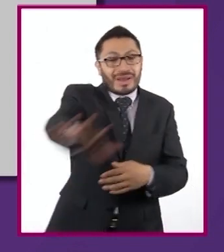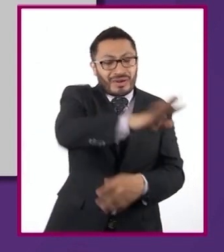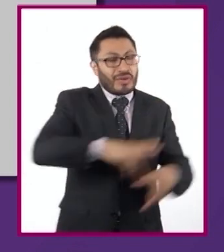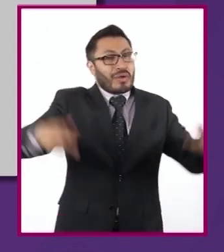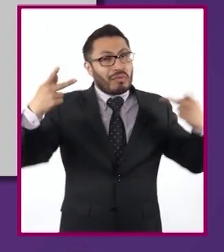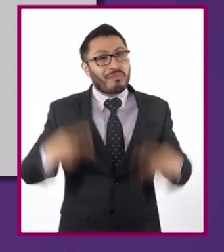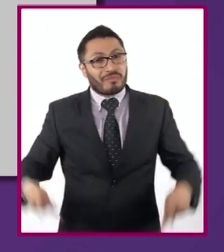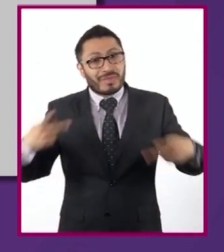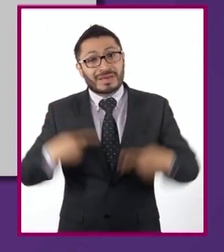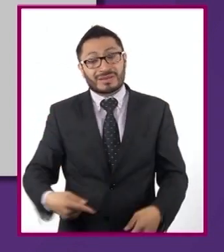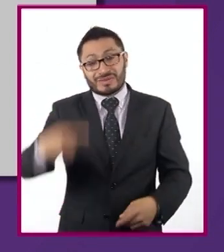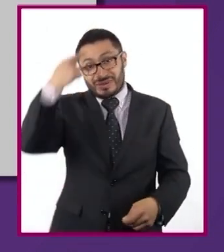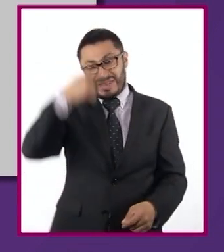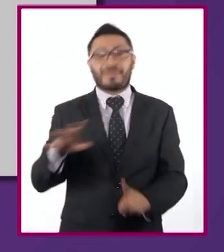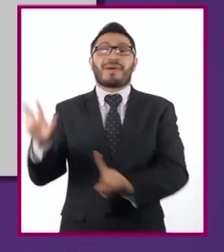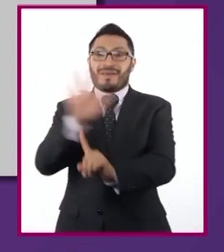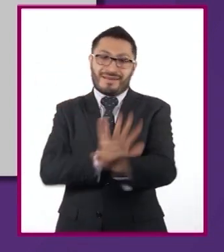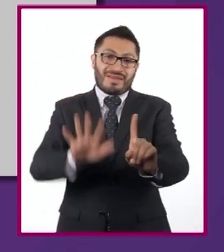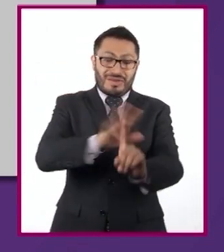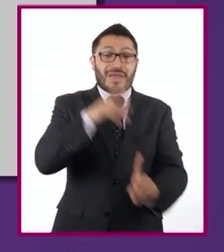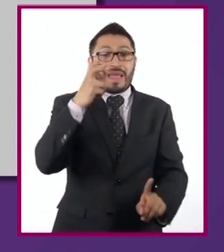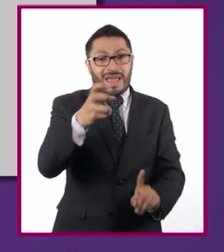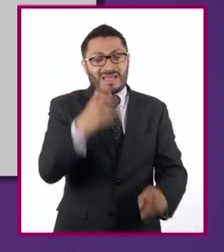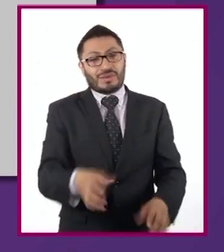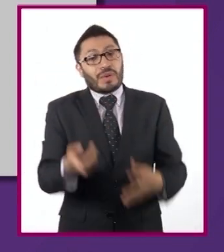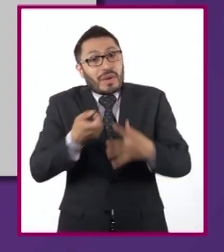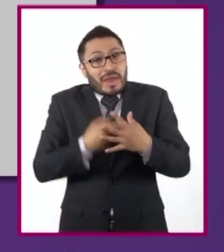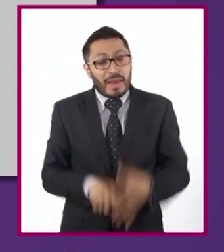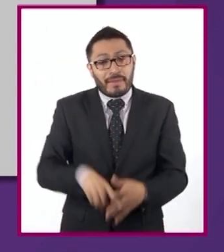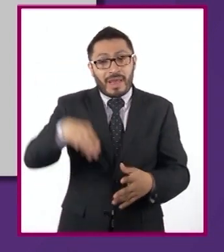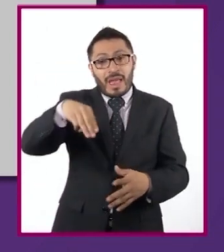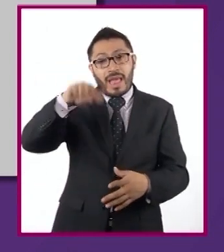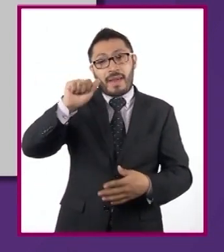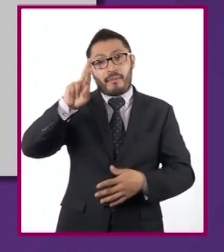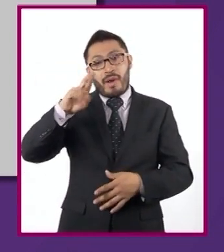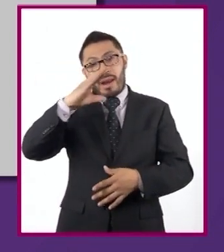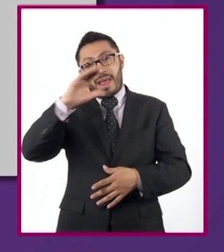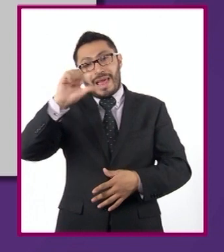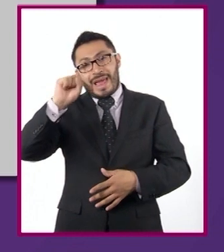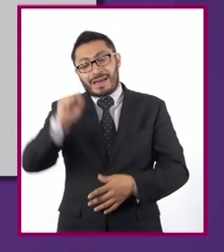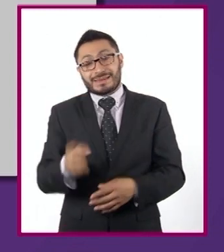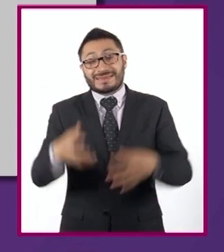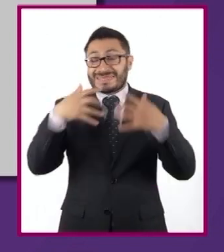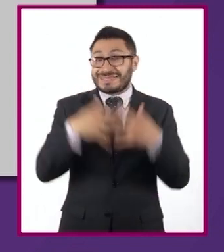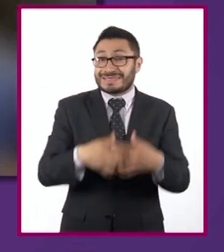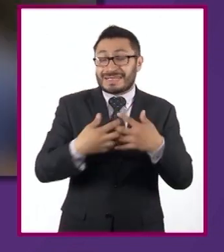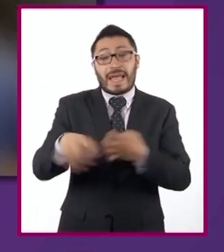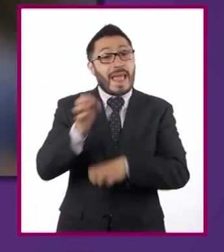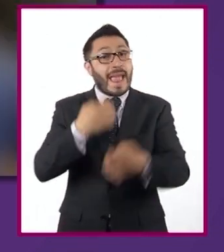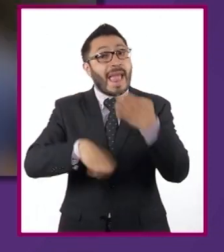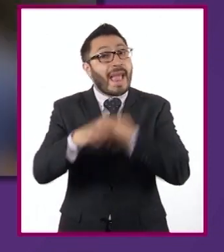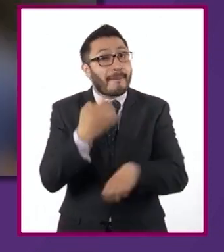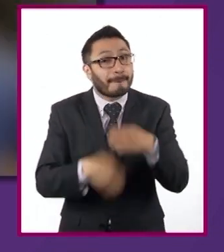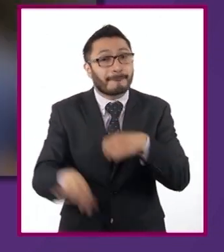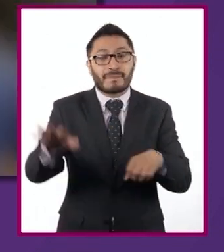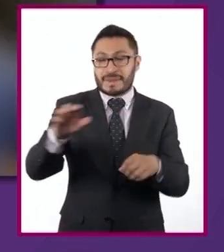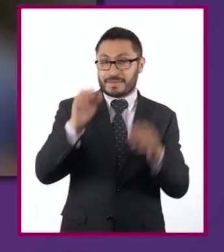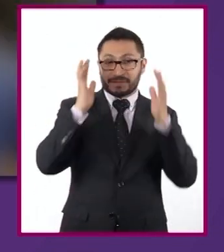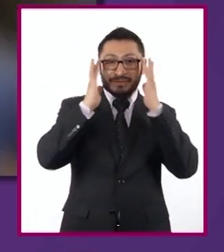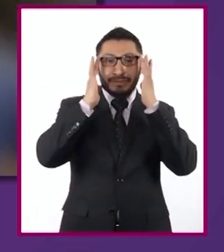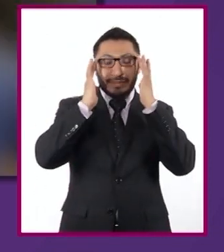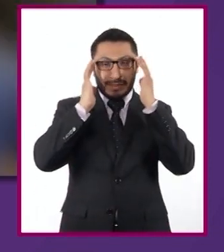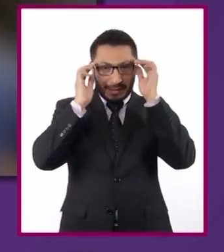nuestro producto. De ahí es que nacen las marcas, las empresas. Por otro